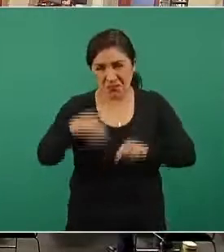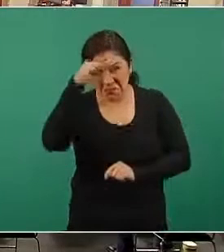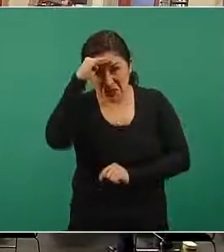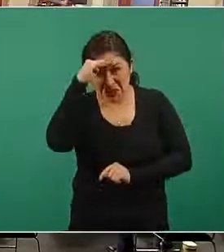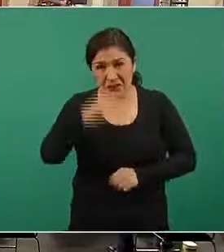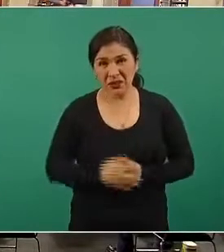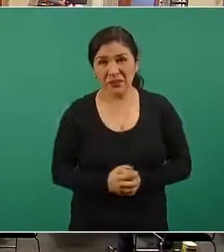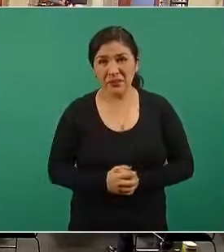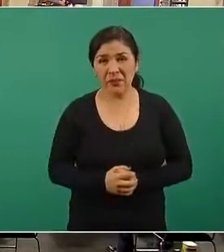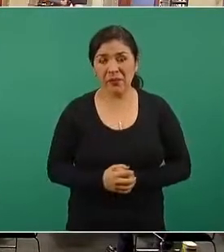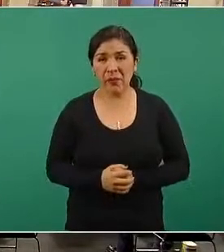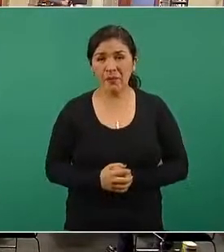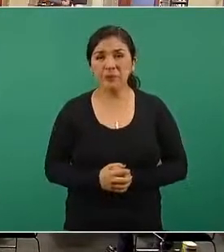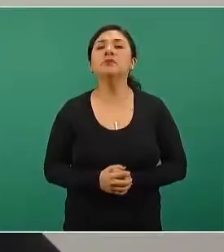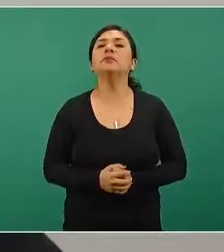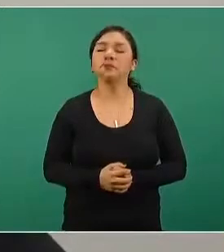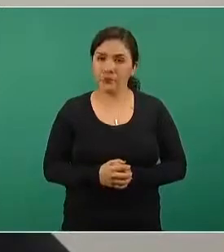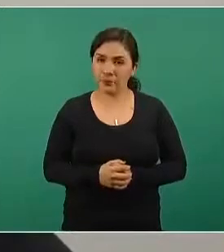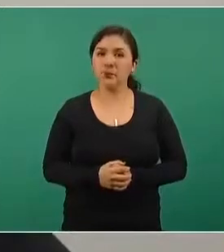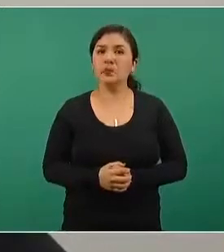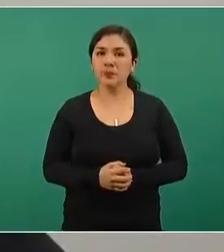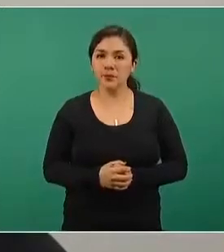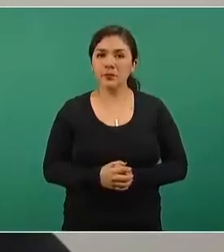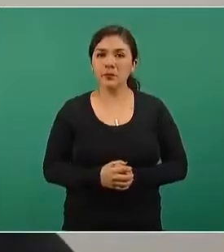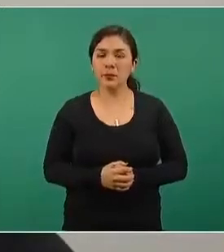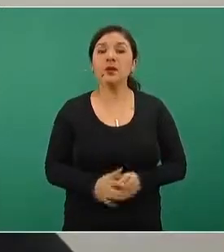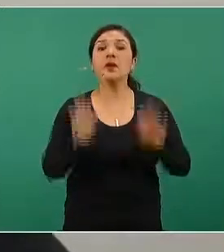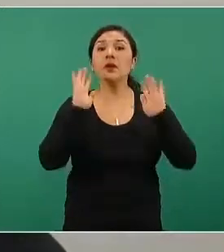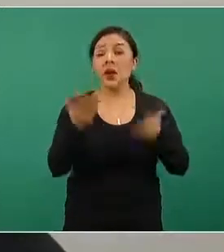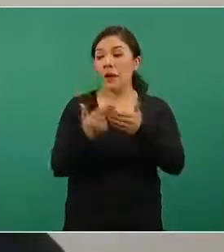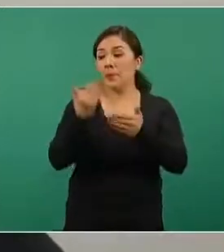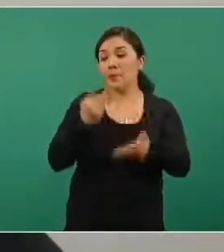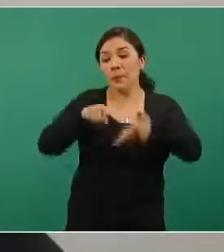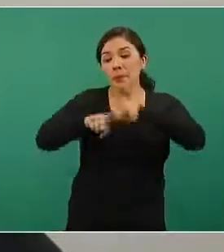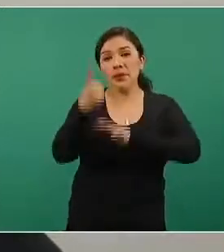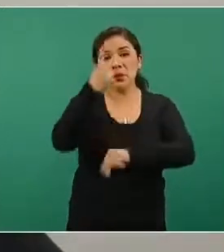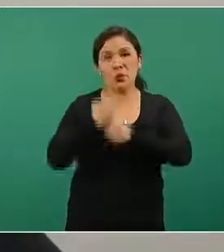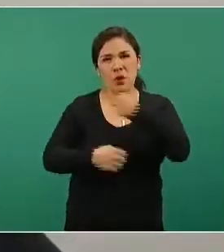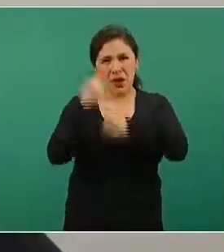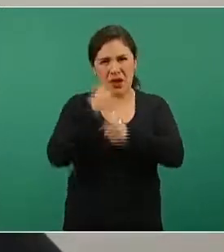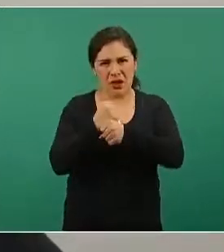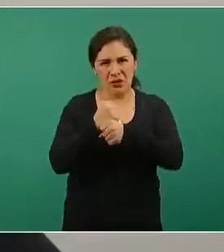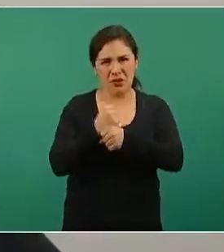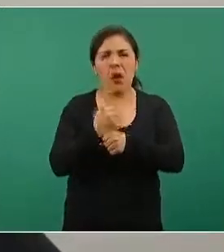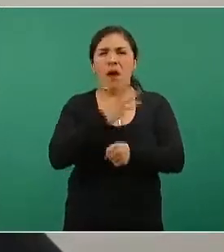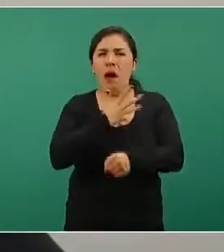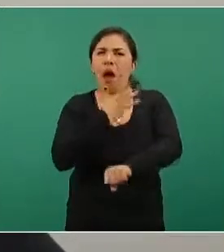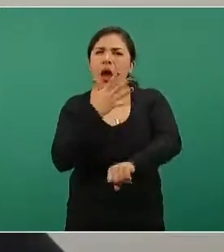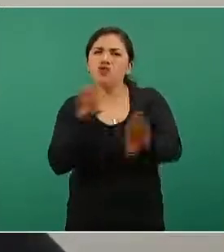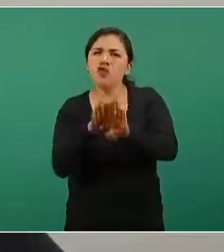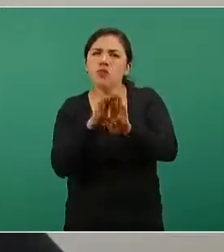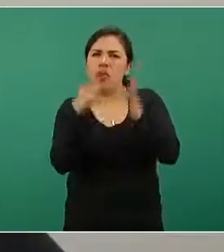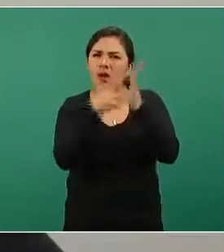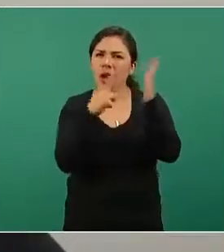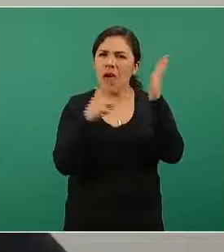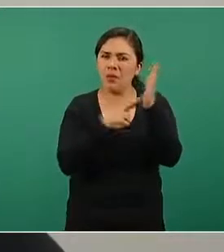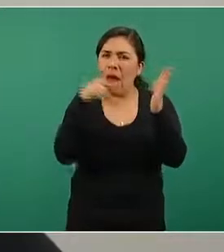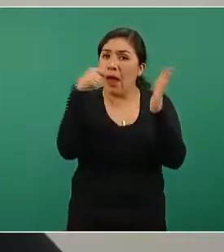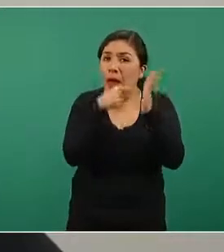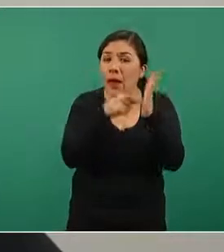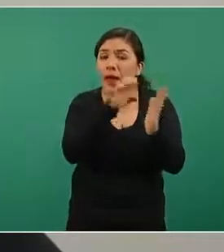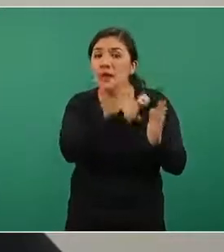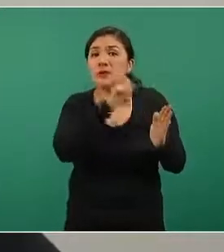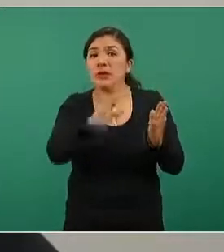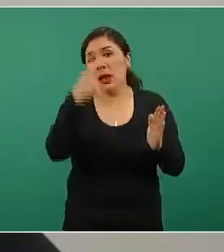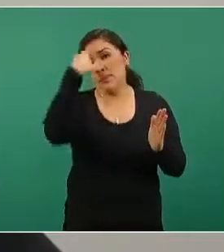se implementaron y se difundieron ya desde el año pasado. Es un lineamiento específico justo para